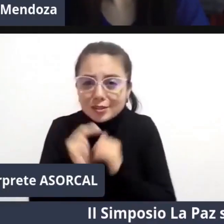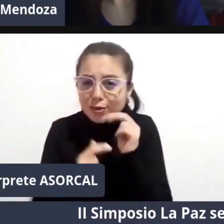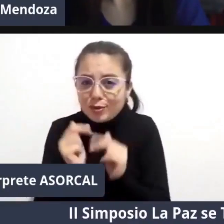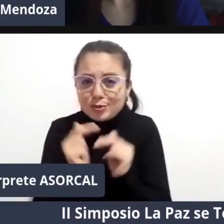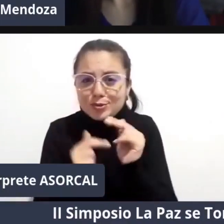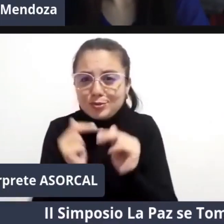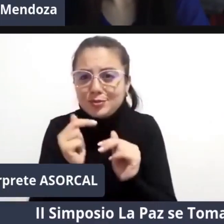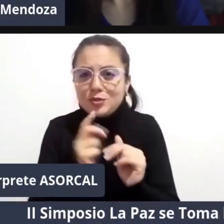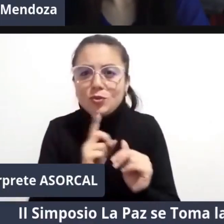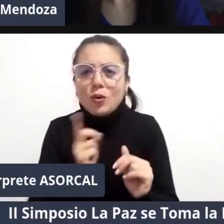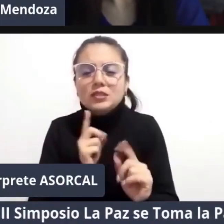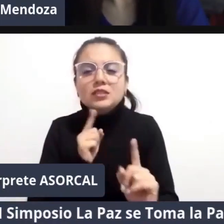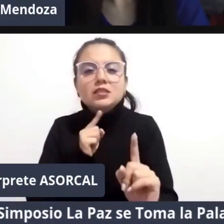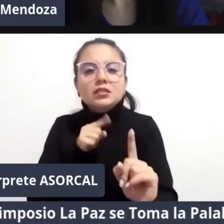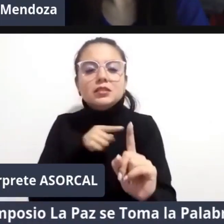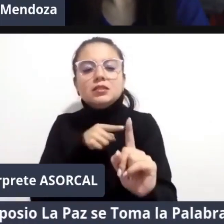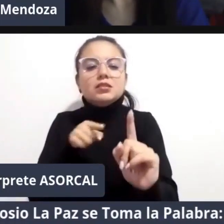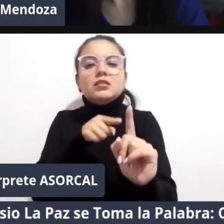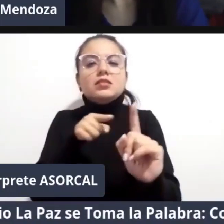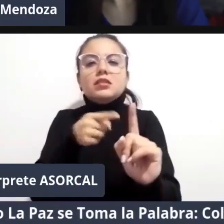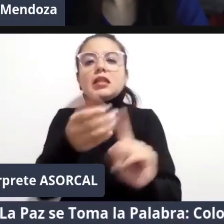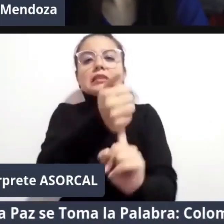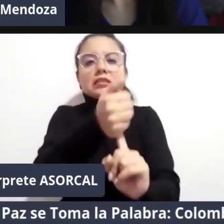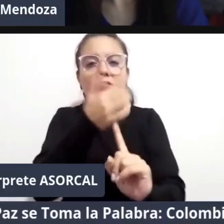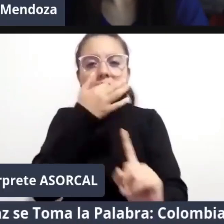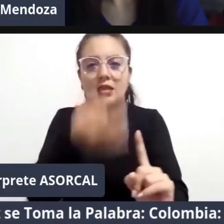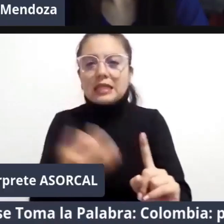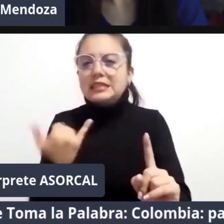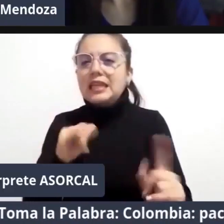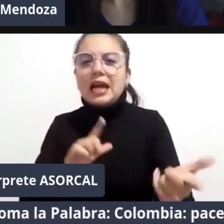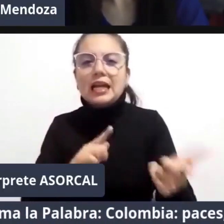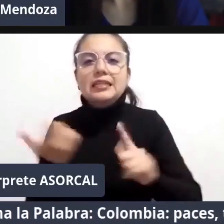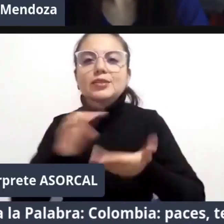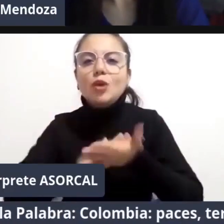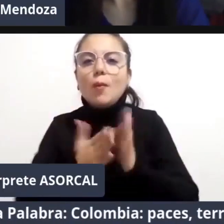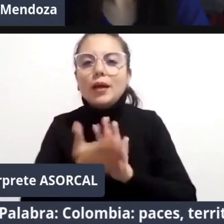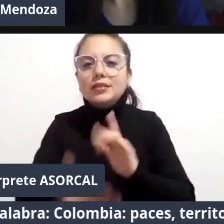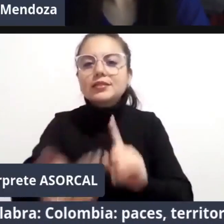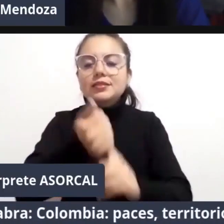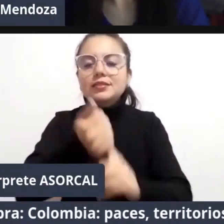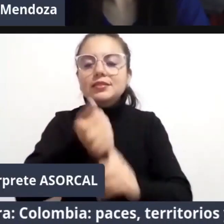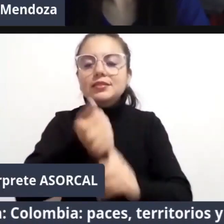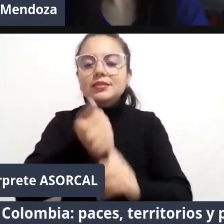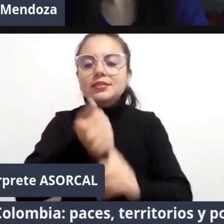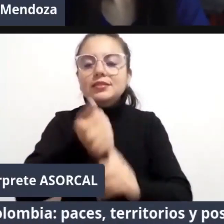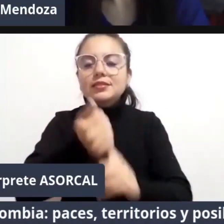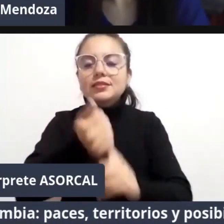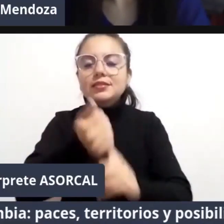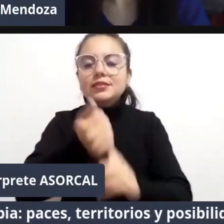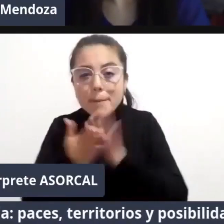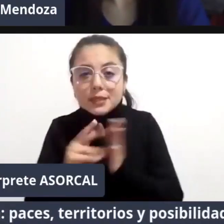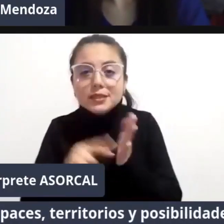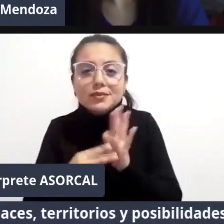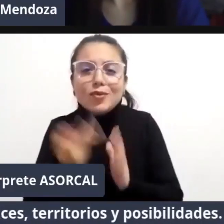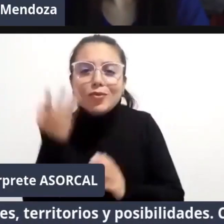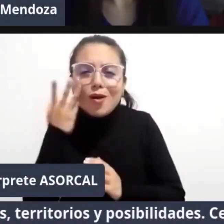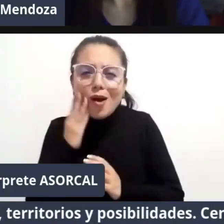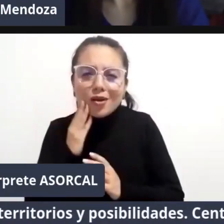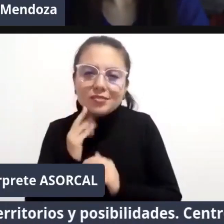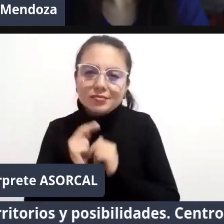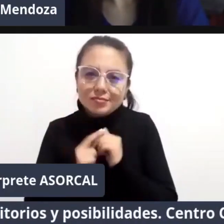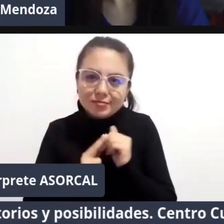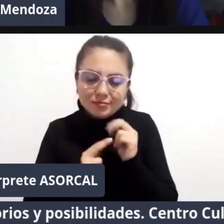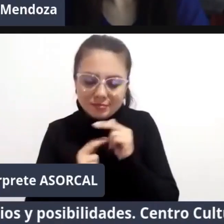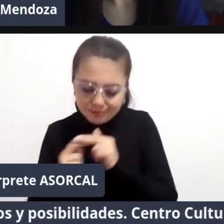cual se llega y de aquí, como uno puede decir, bueno, ya logramos la paz, estamos tranquilos. No, la paz hay que construirla todos los días a partir de la